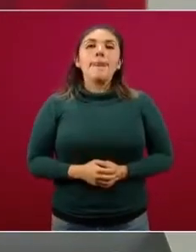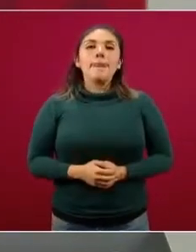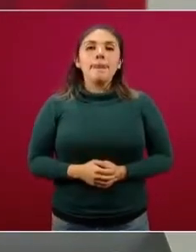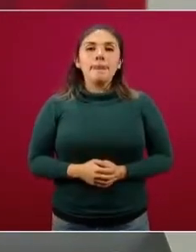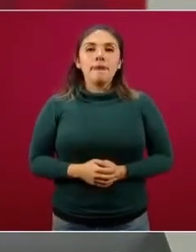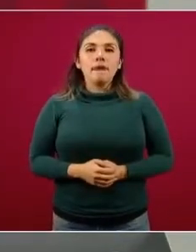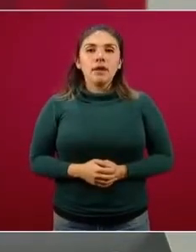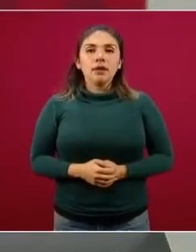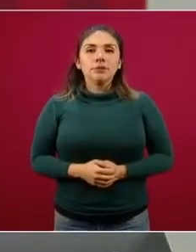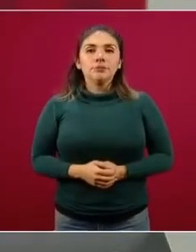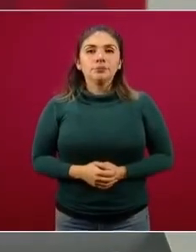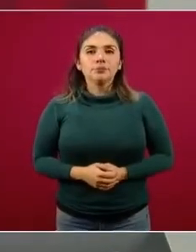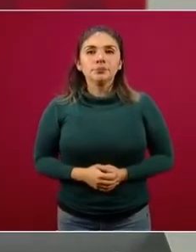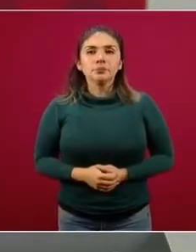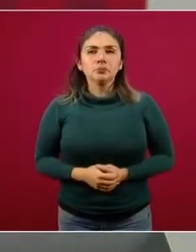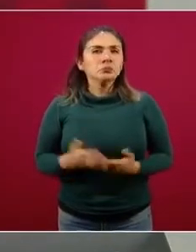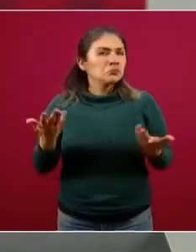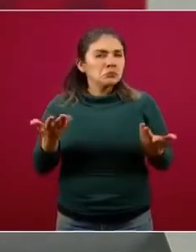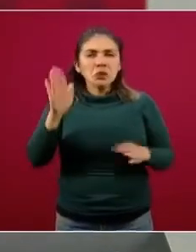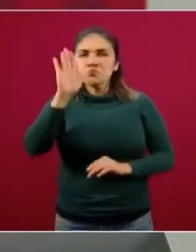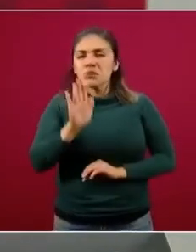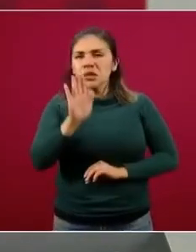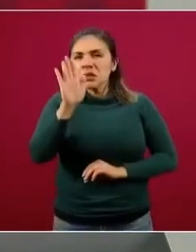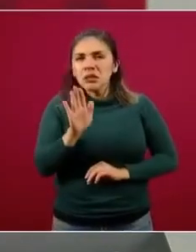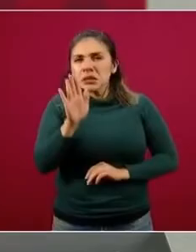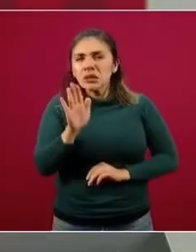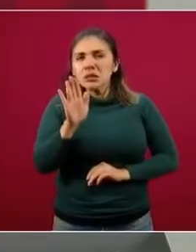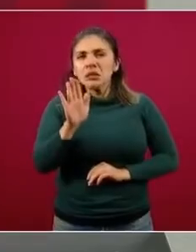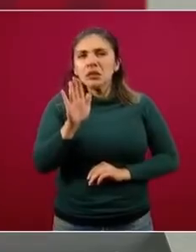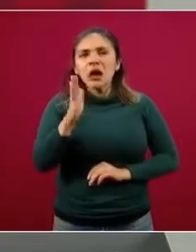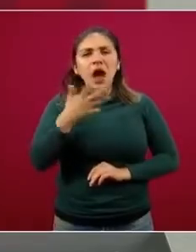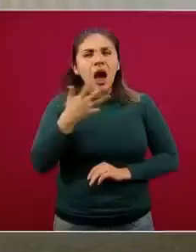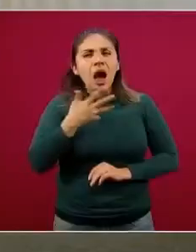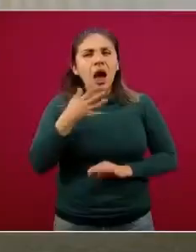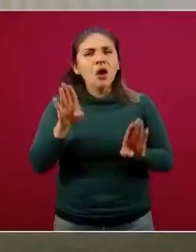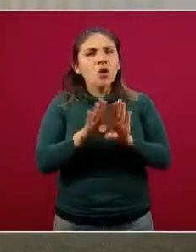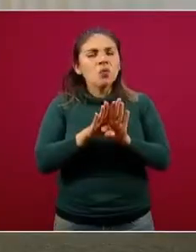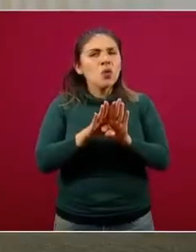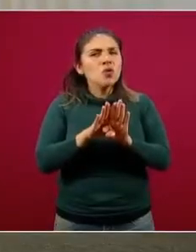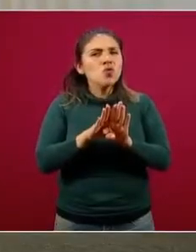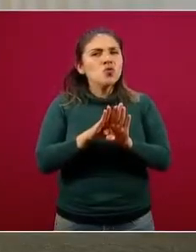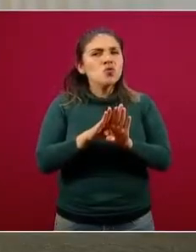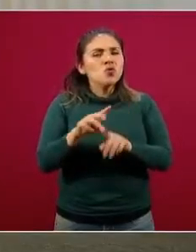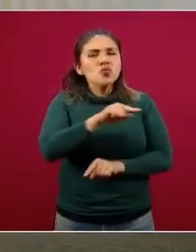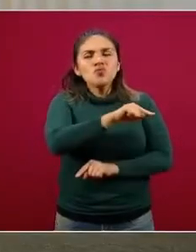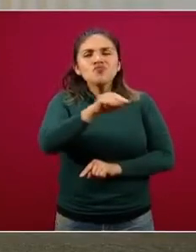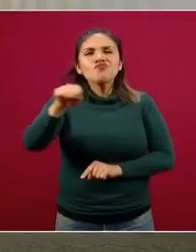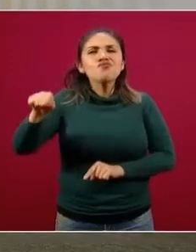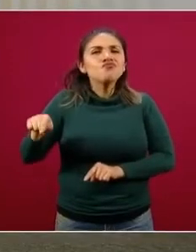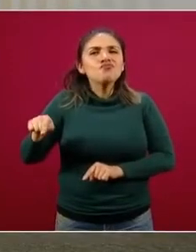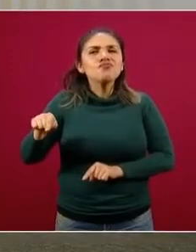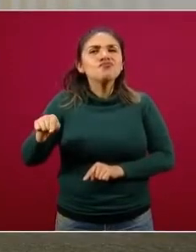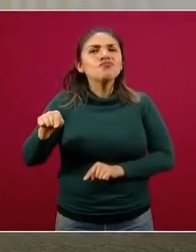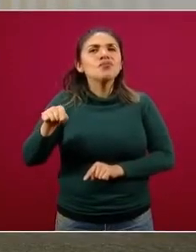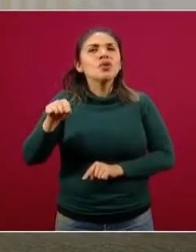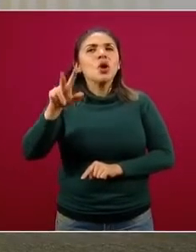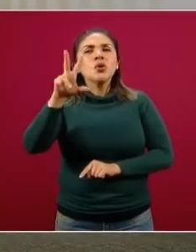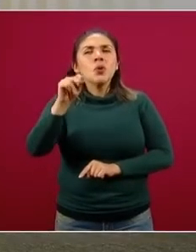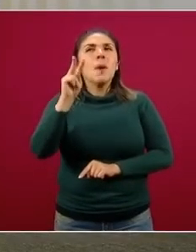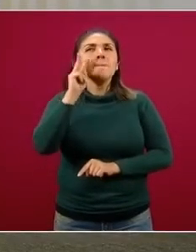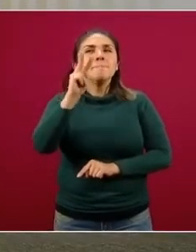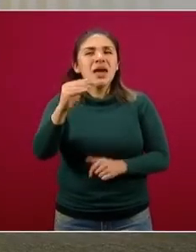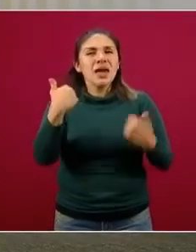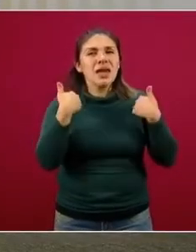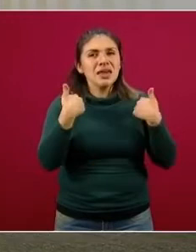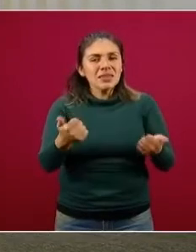que por alguna razón hay una barrera para visualizar el tema